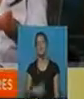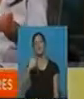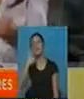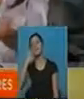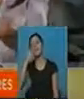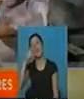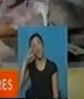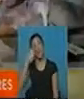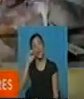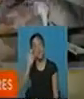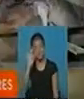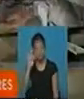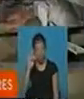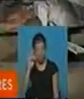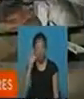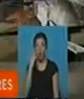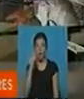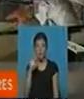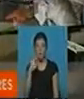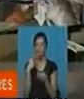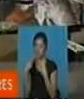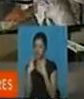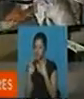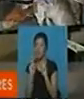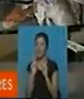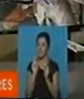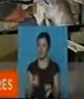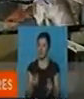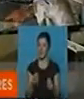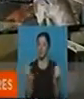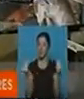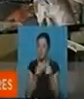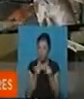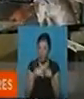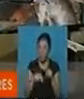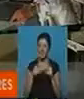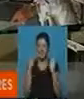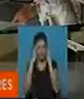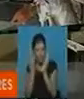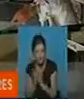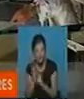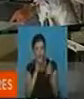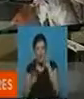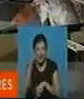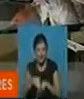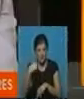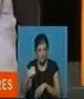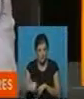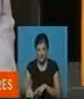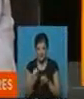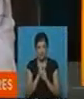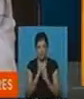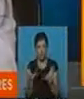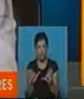Zuckerberg. Y hay toda una serie de rastreos para encontrar estos elementos que serían terribles a la hora de